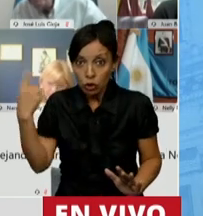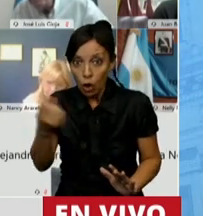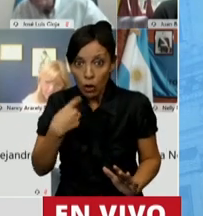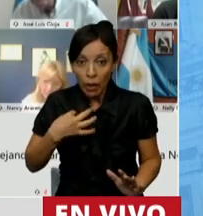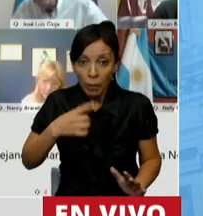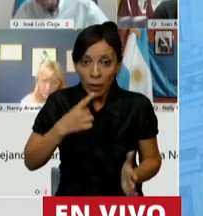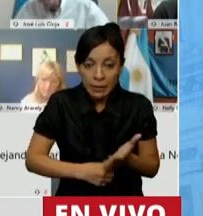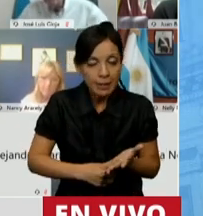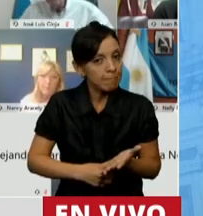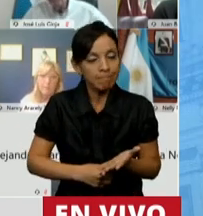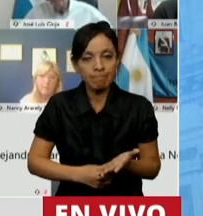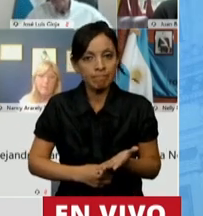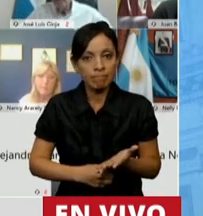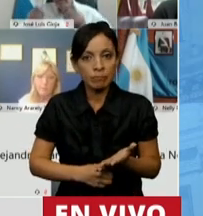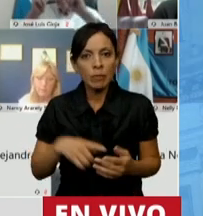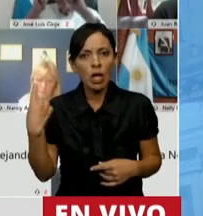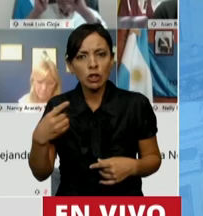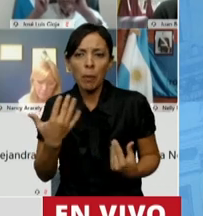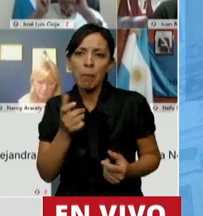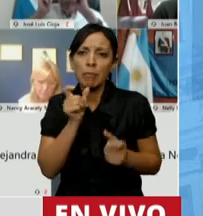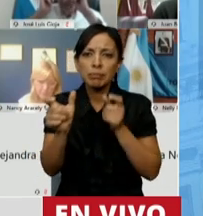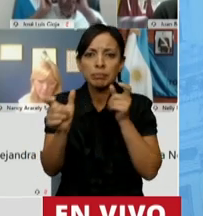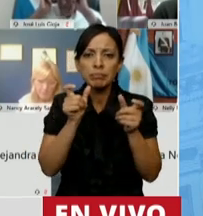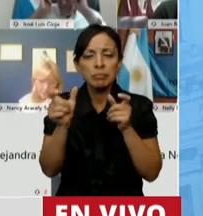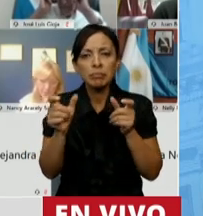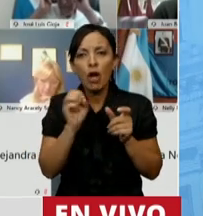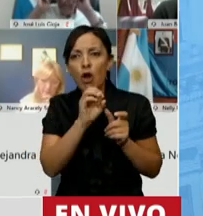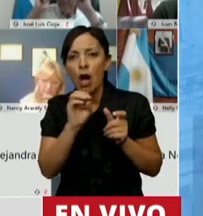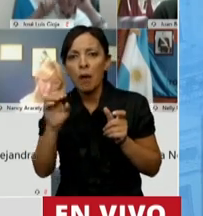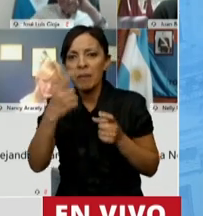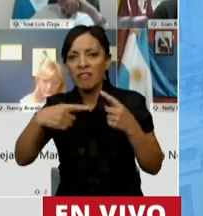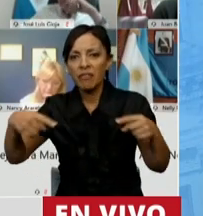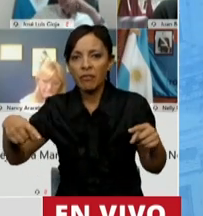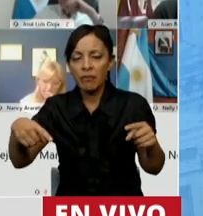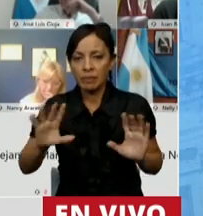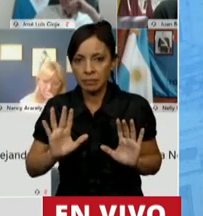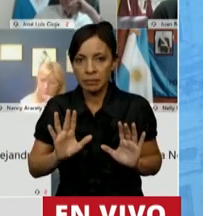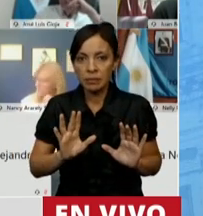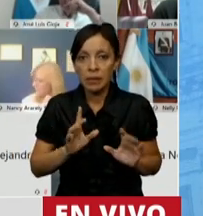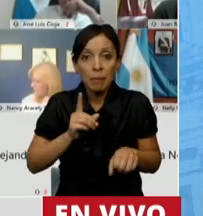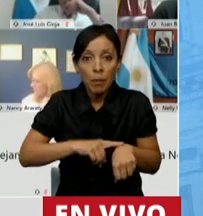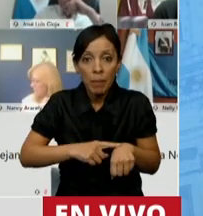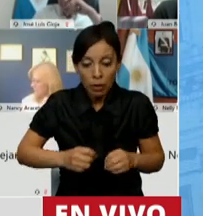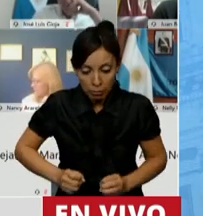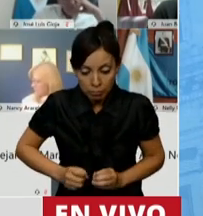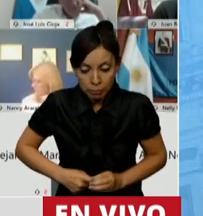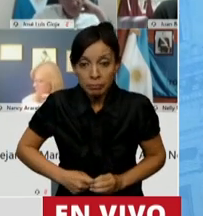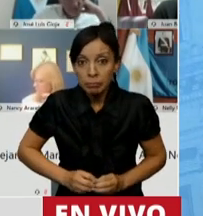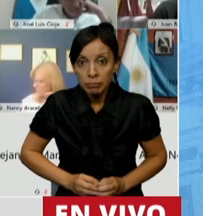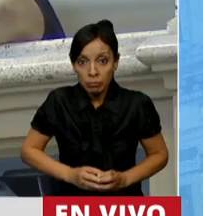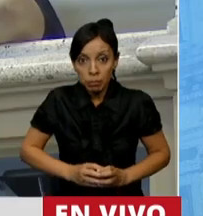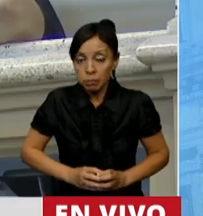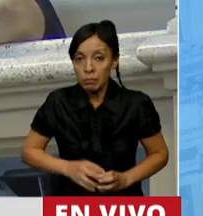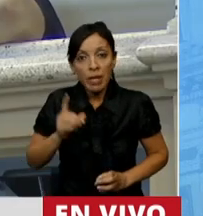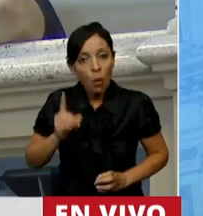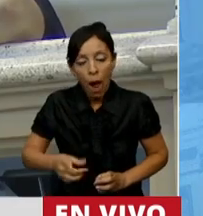decidir. Podemos darle distintos nombres al niño o a la niña por nacer desde su concepción, pero en todos los casos es